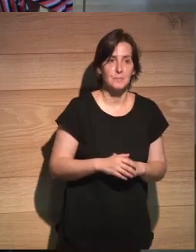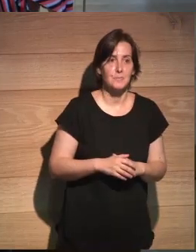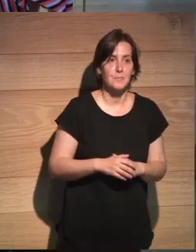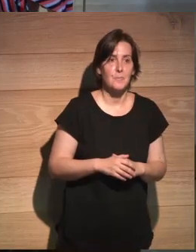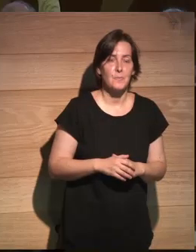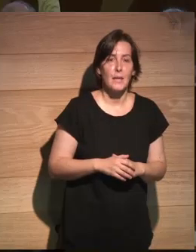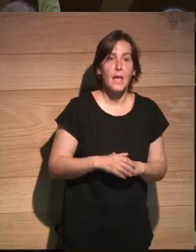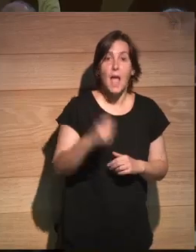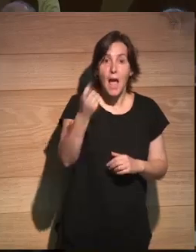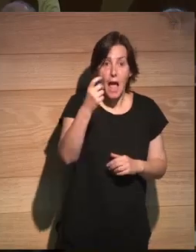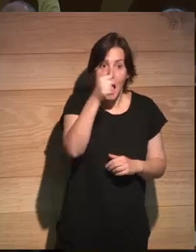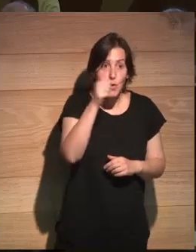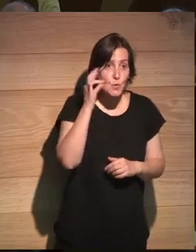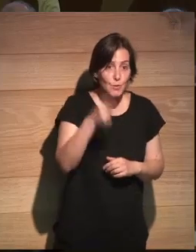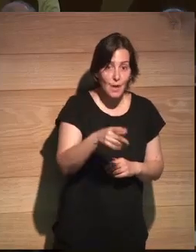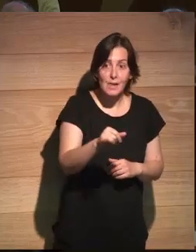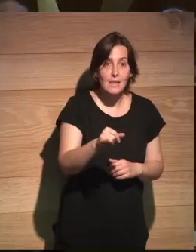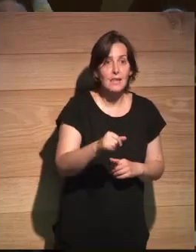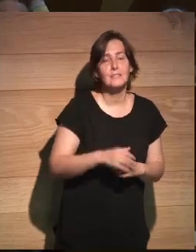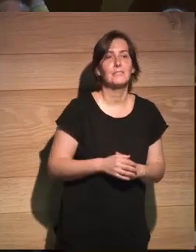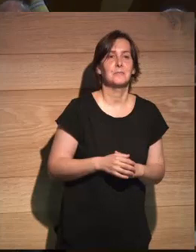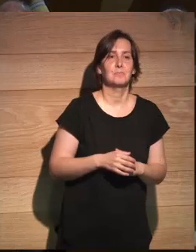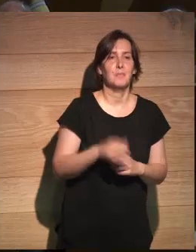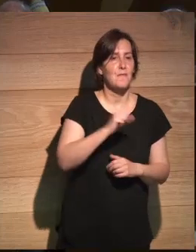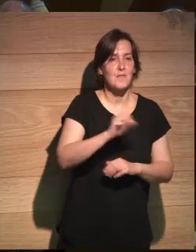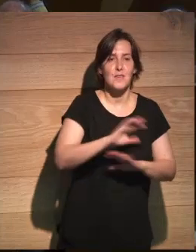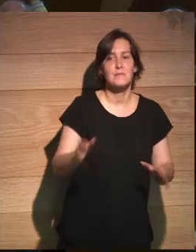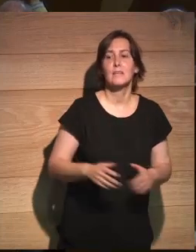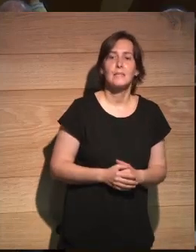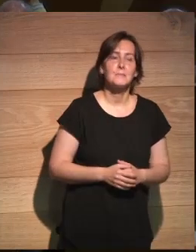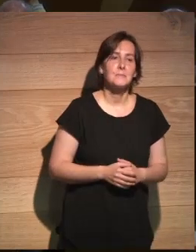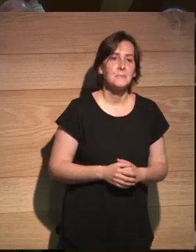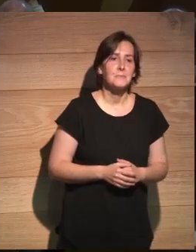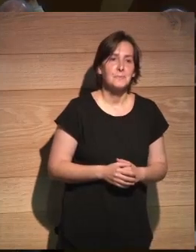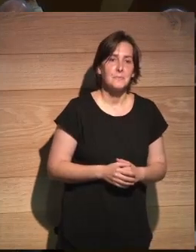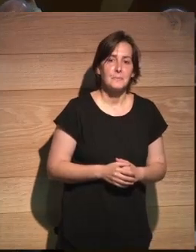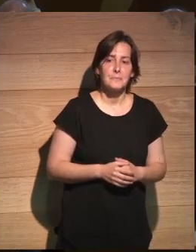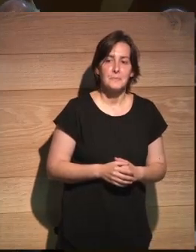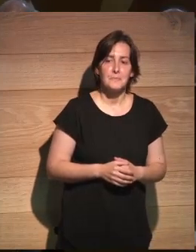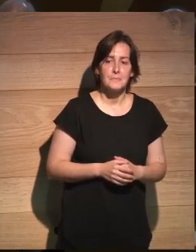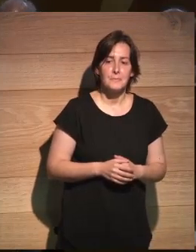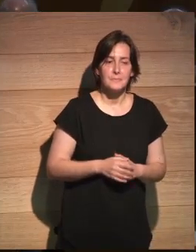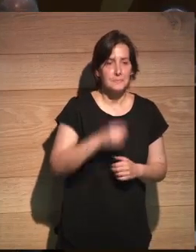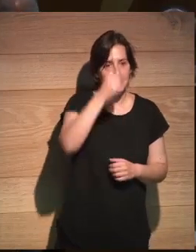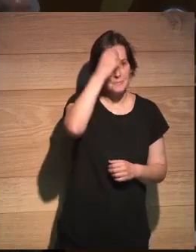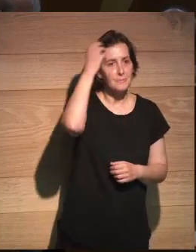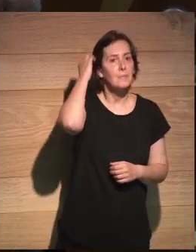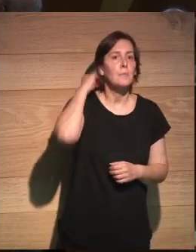incluso alumnos de... Ya. ¿Sí? Fenomenal. Es alumno.